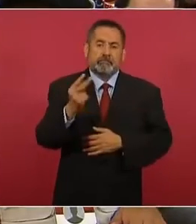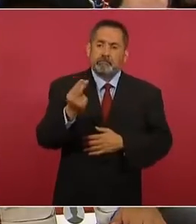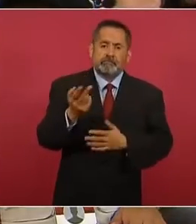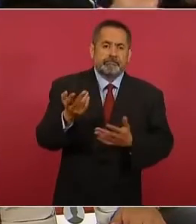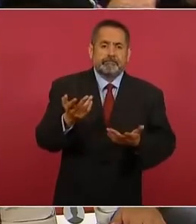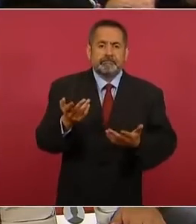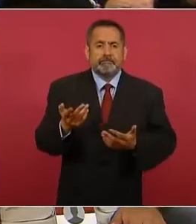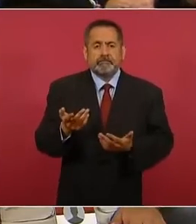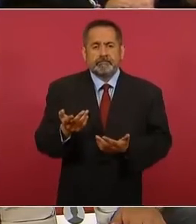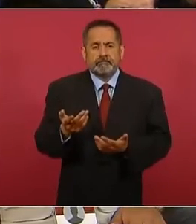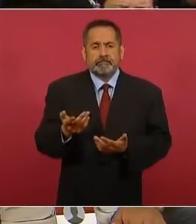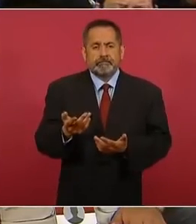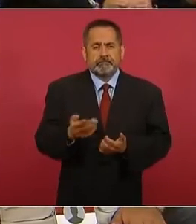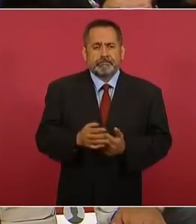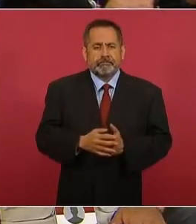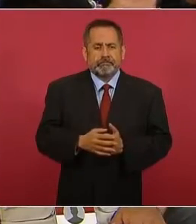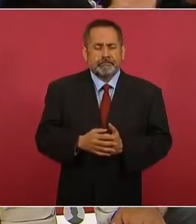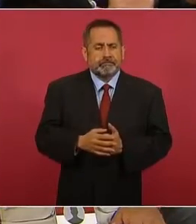que